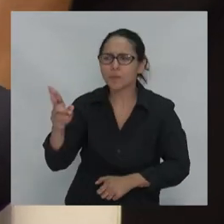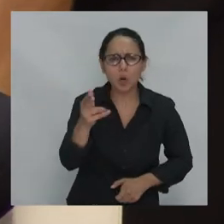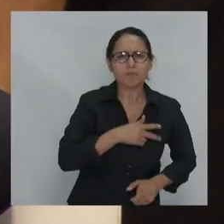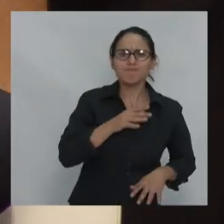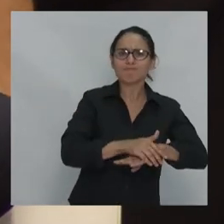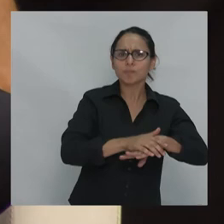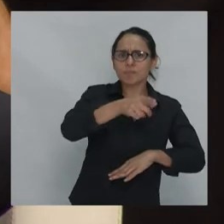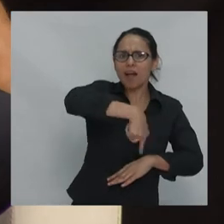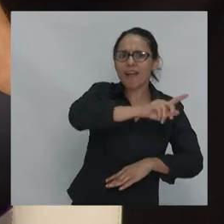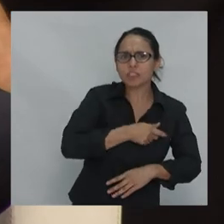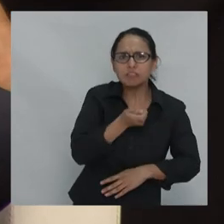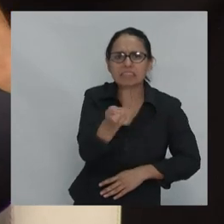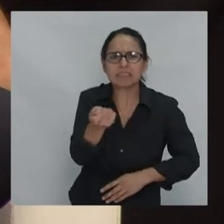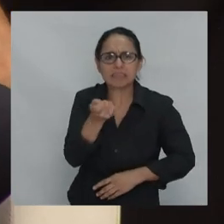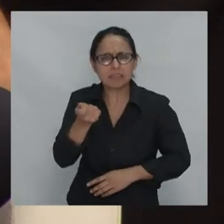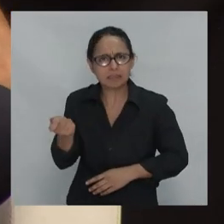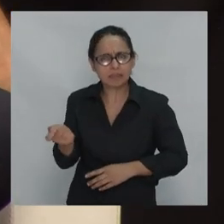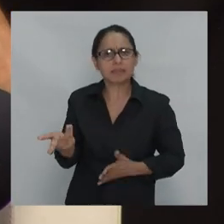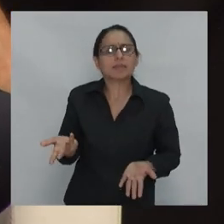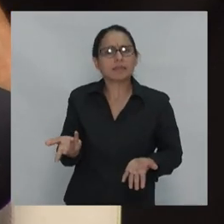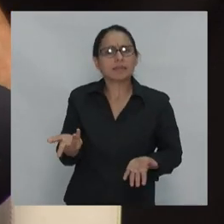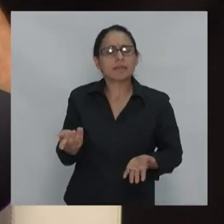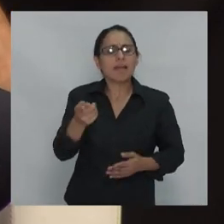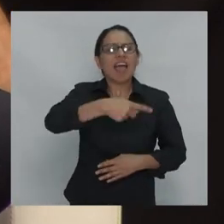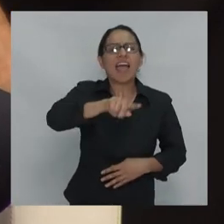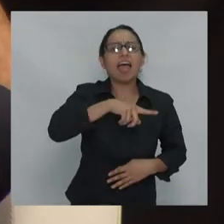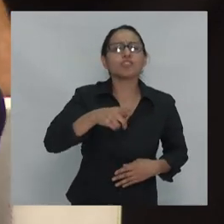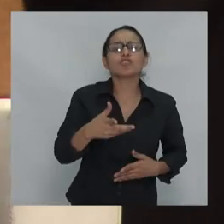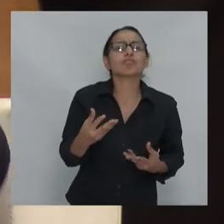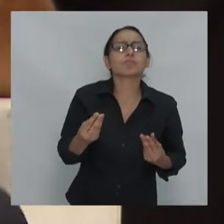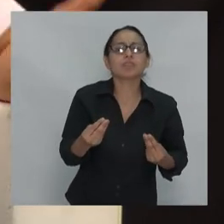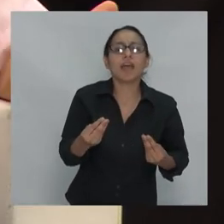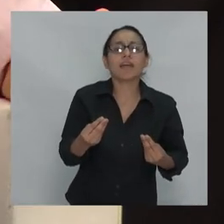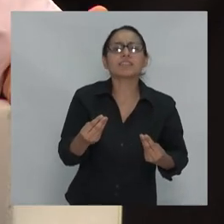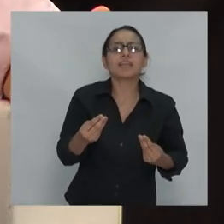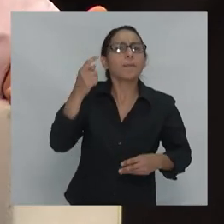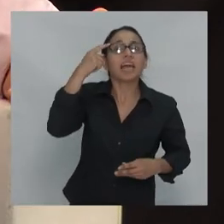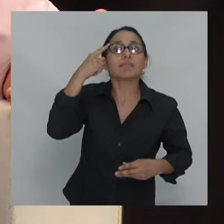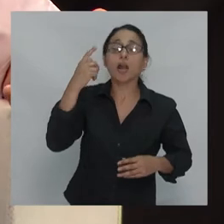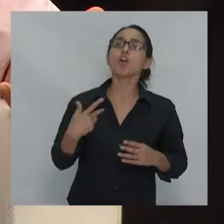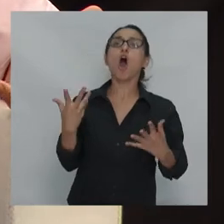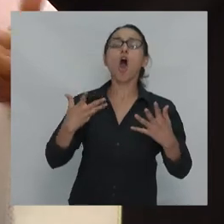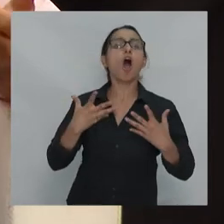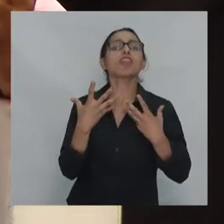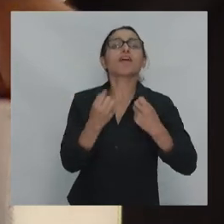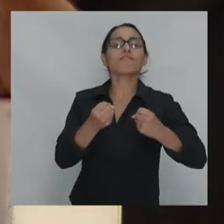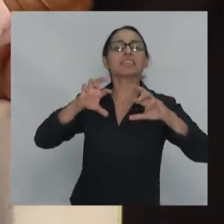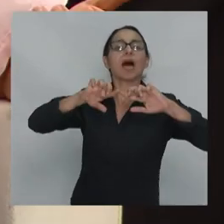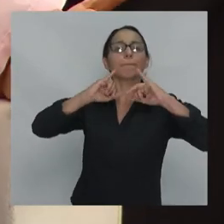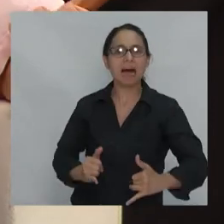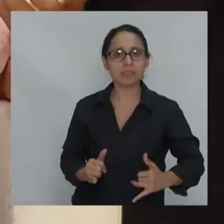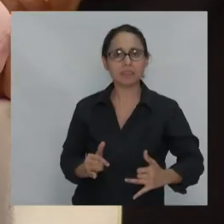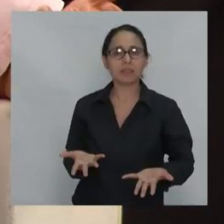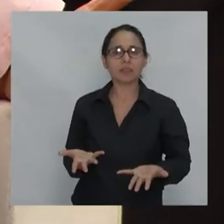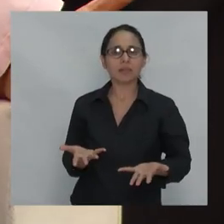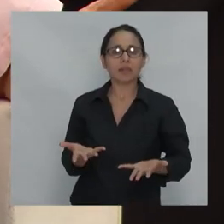O 500. ¿Y qué los identificaba a ellos? Defendían la paz. Ellos